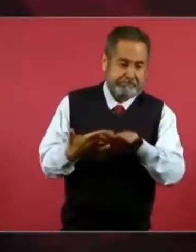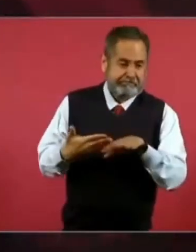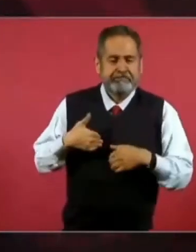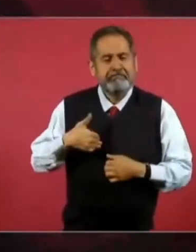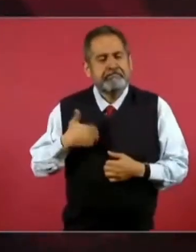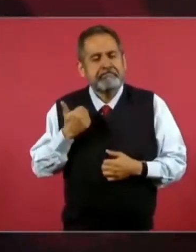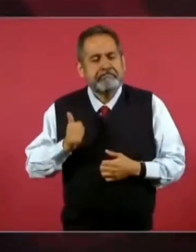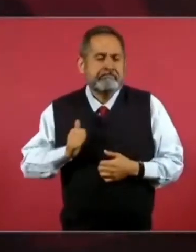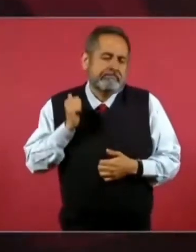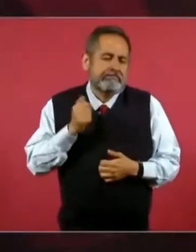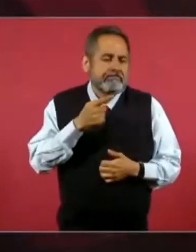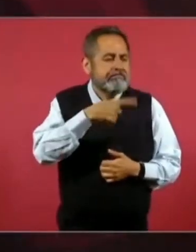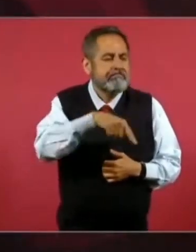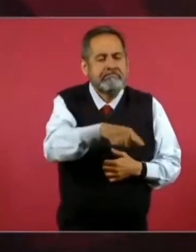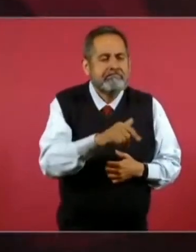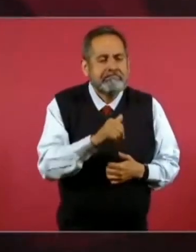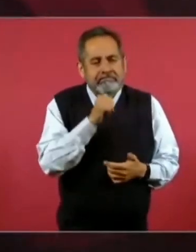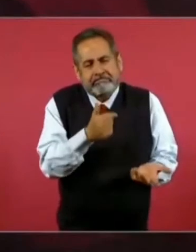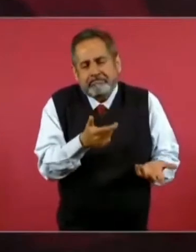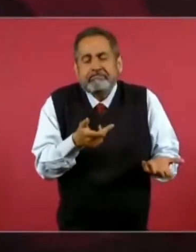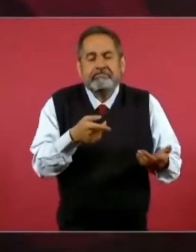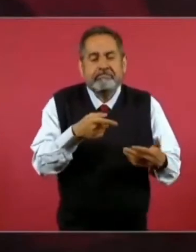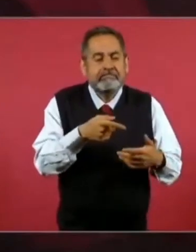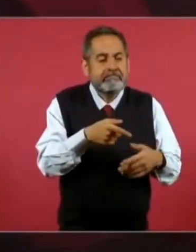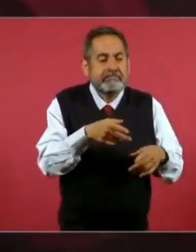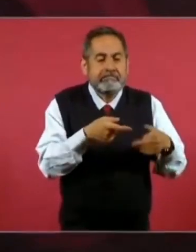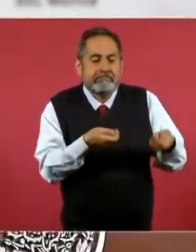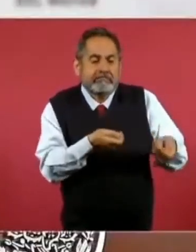de la corrupción en el Poder Judicial.